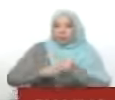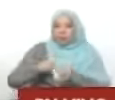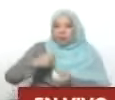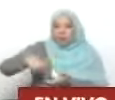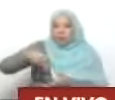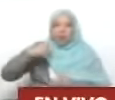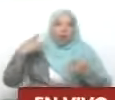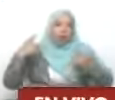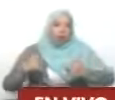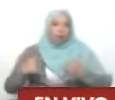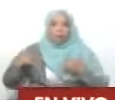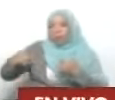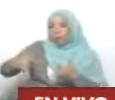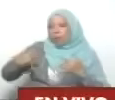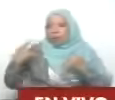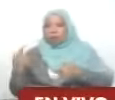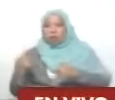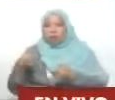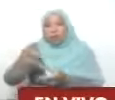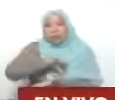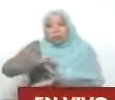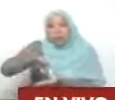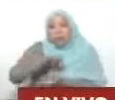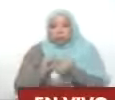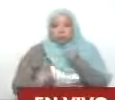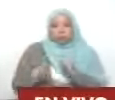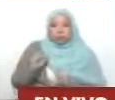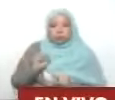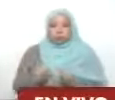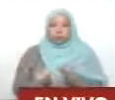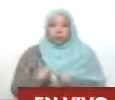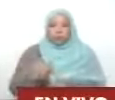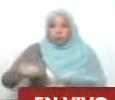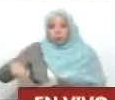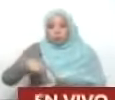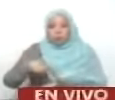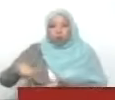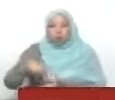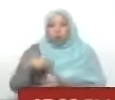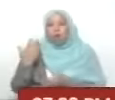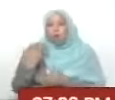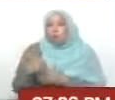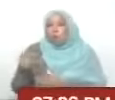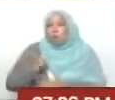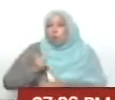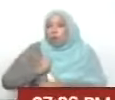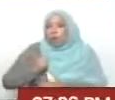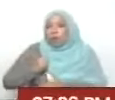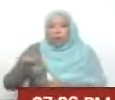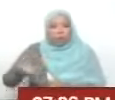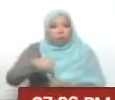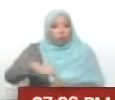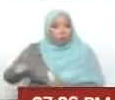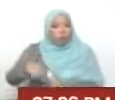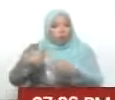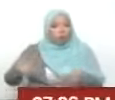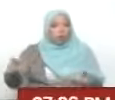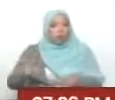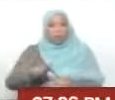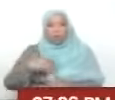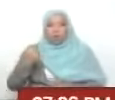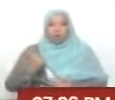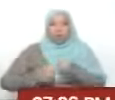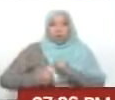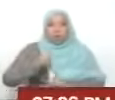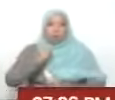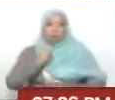reggaetón, en rap, en joropo, en vallenato, en el ritmo que usted quiera. Puede bailar